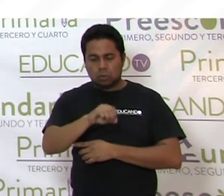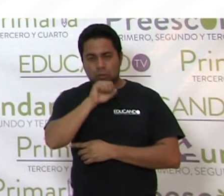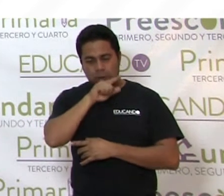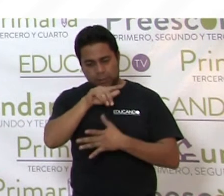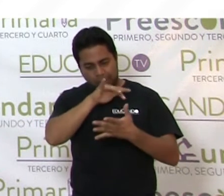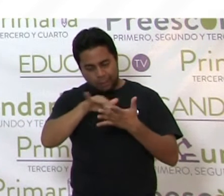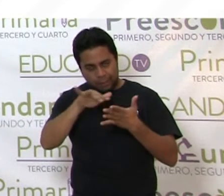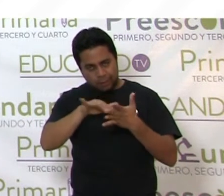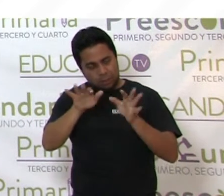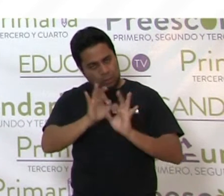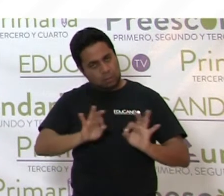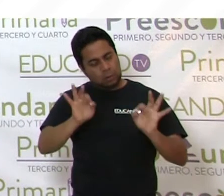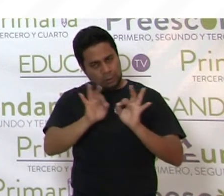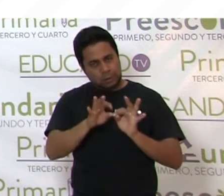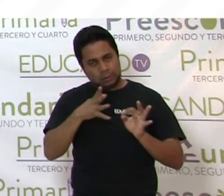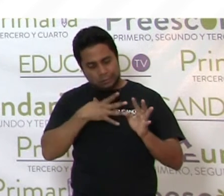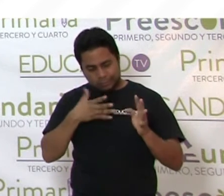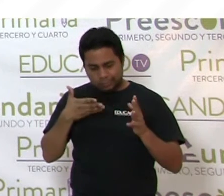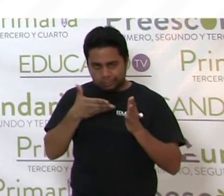texto central